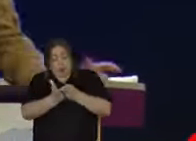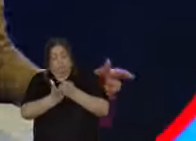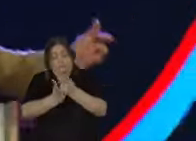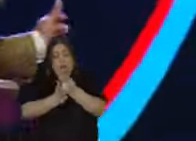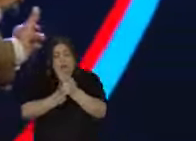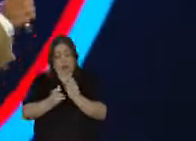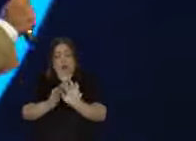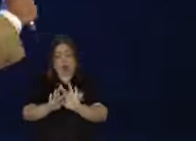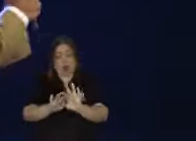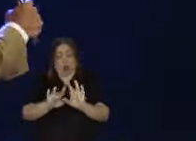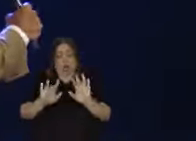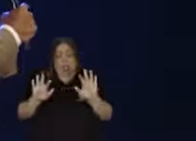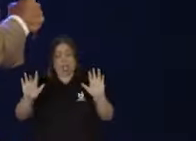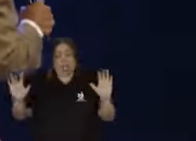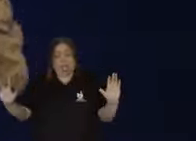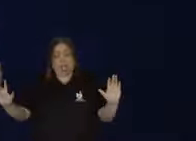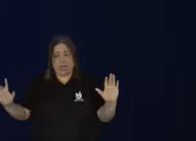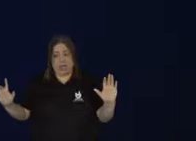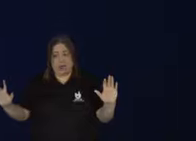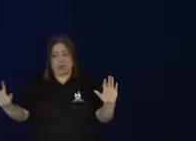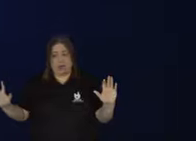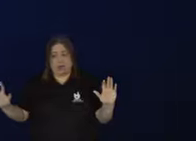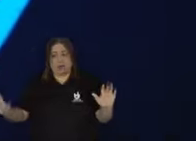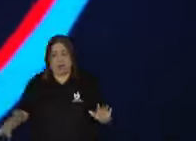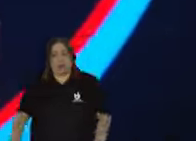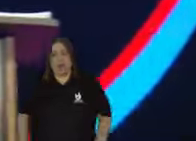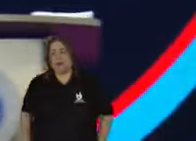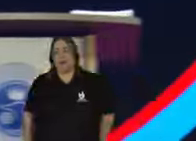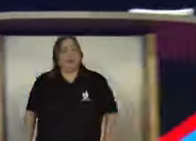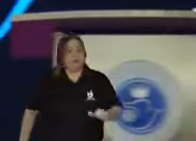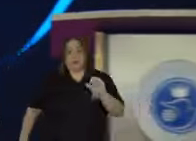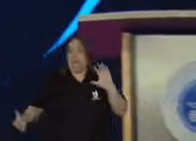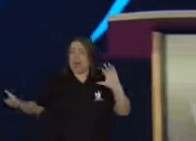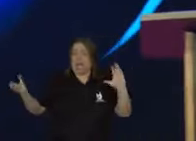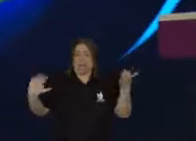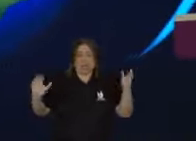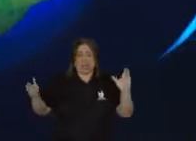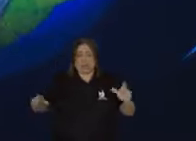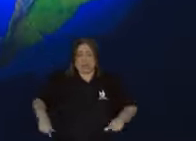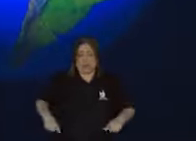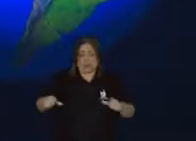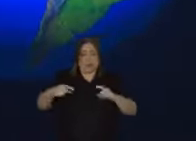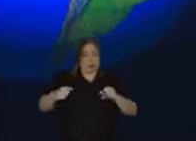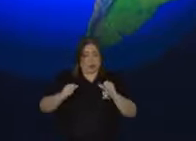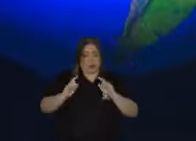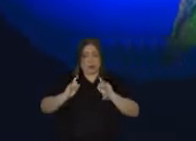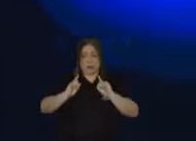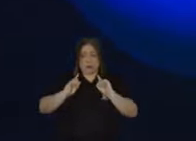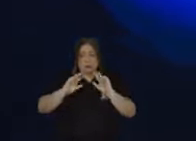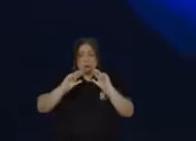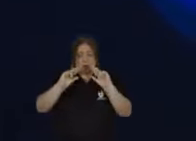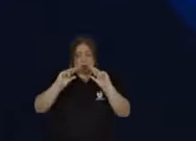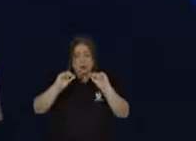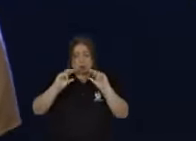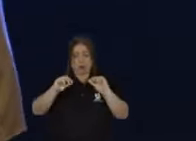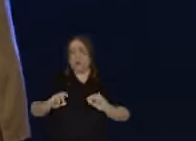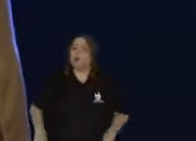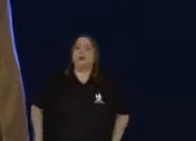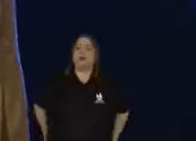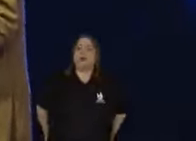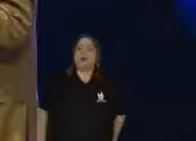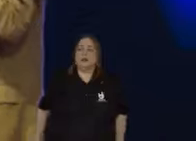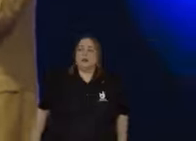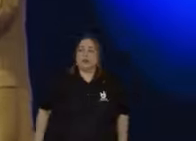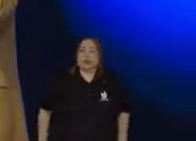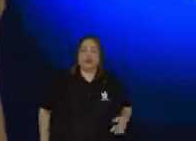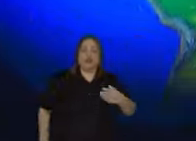Y nosotros tendremos que elegir cada día. O voy por la apariencia. Me acuerdo cuando yo era niño, iba a la iglesia. Soy el menor de